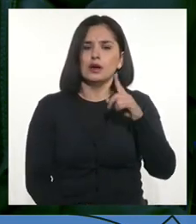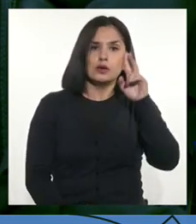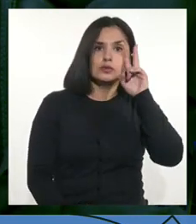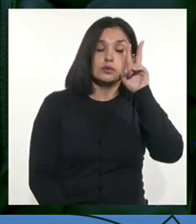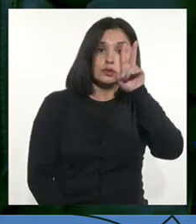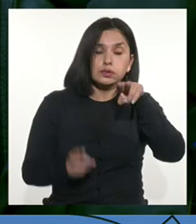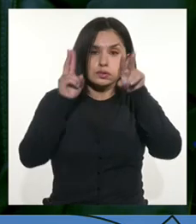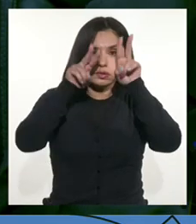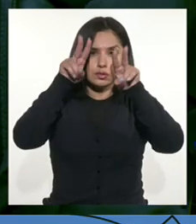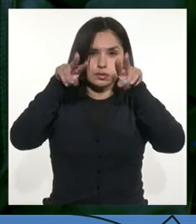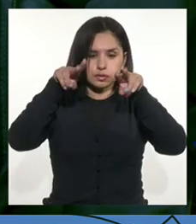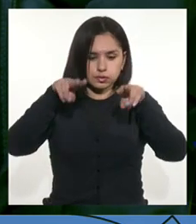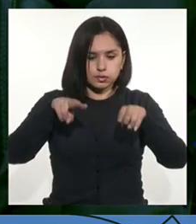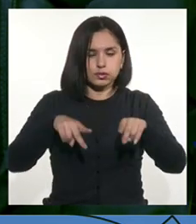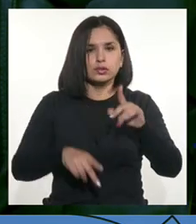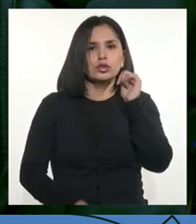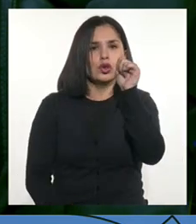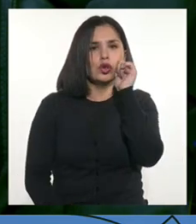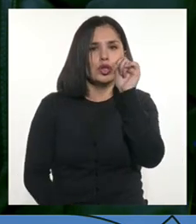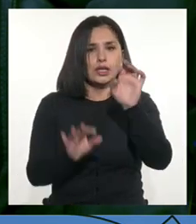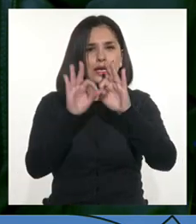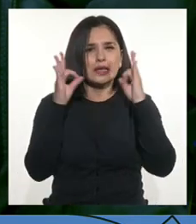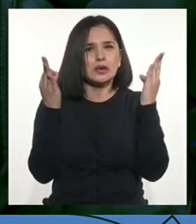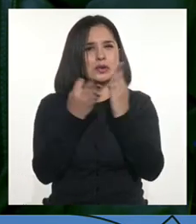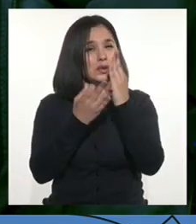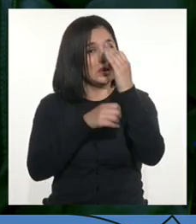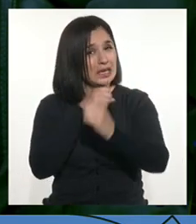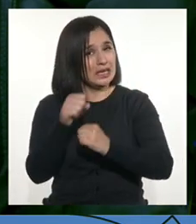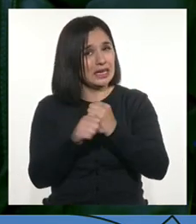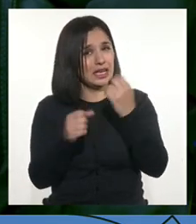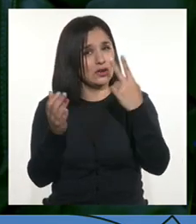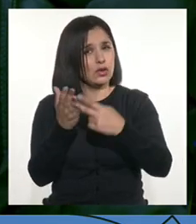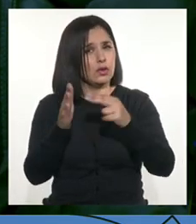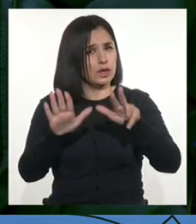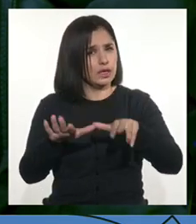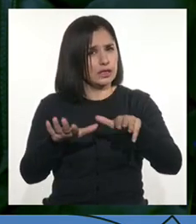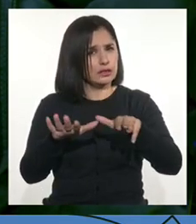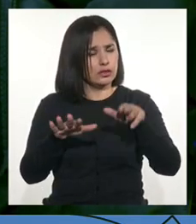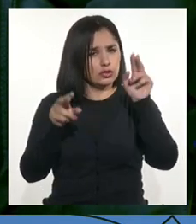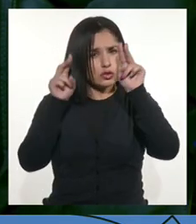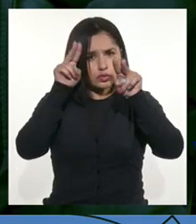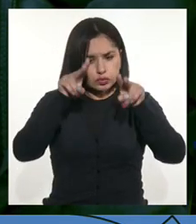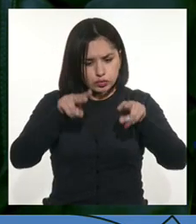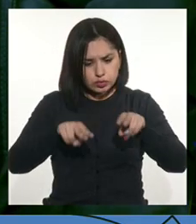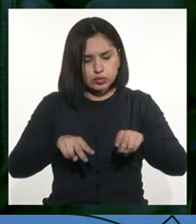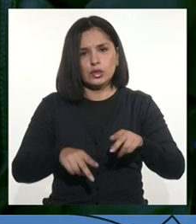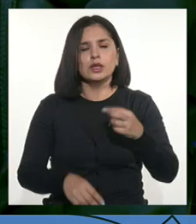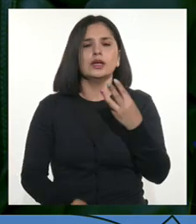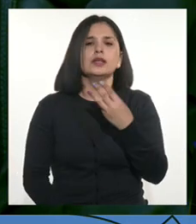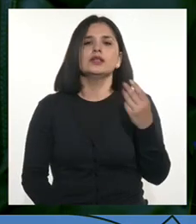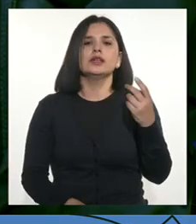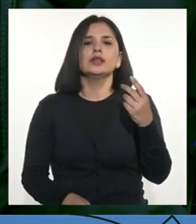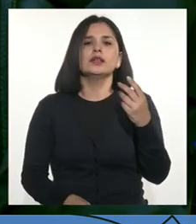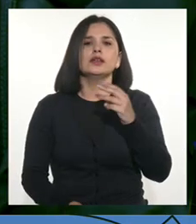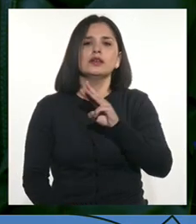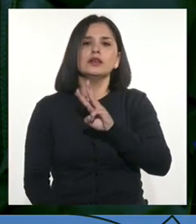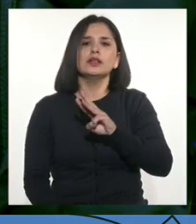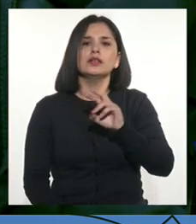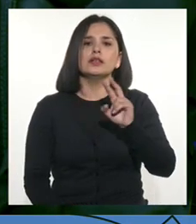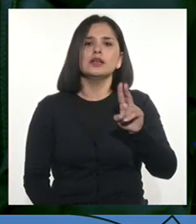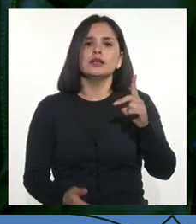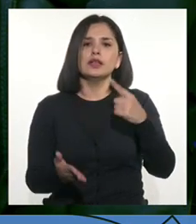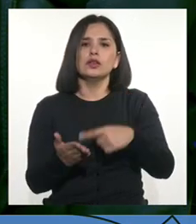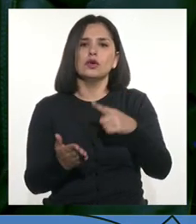diarias y un total en el año 2018 de 35 de 32